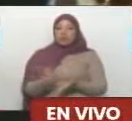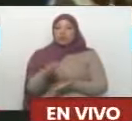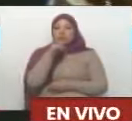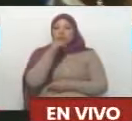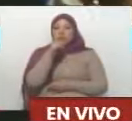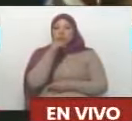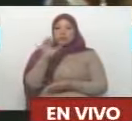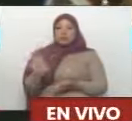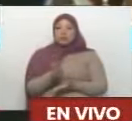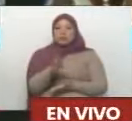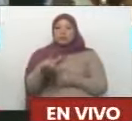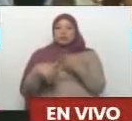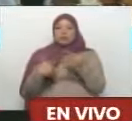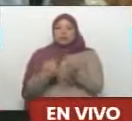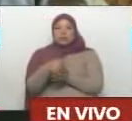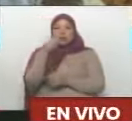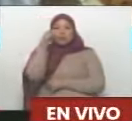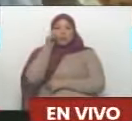del canto del llano.